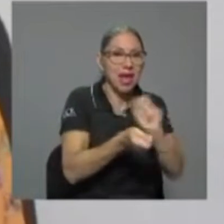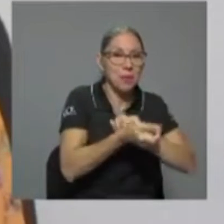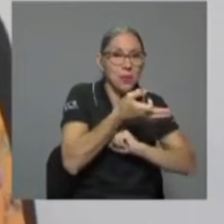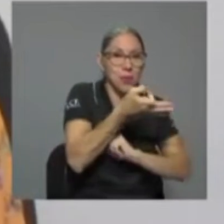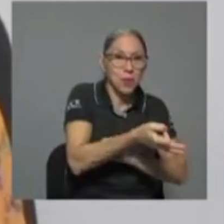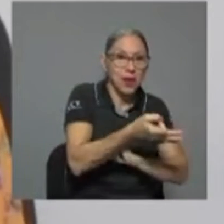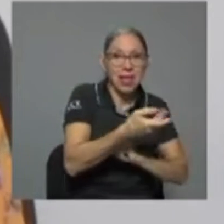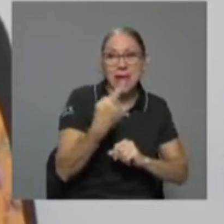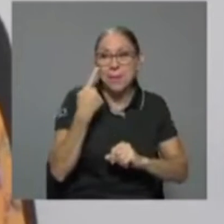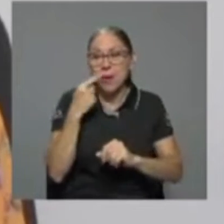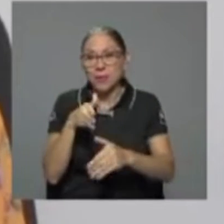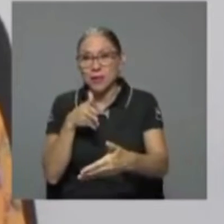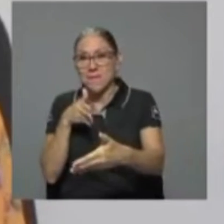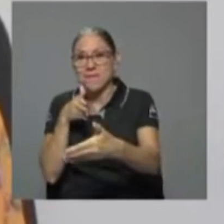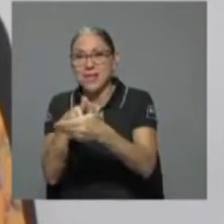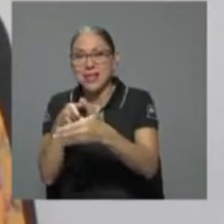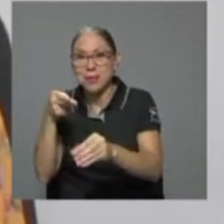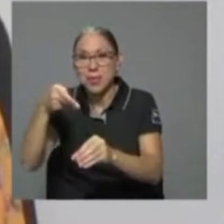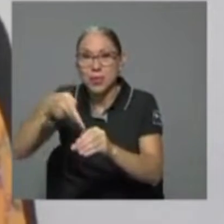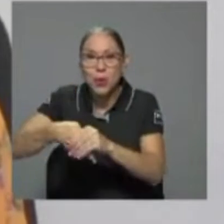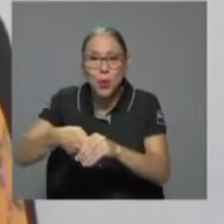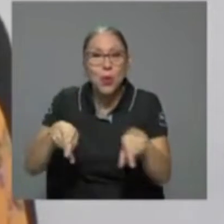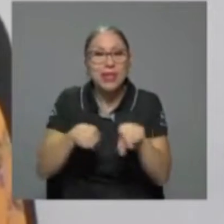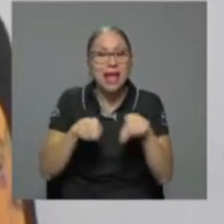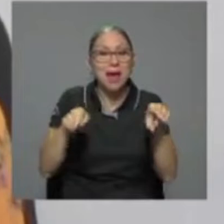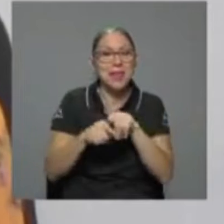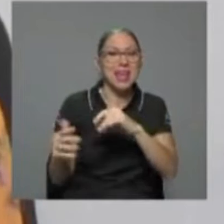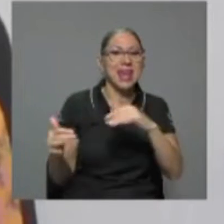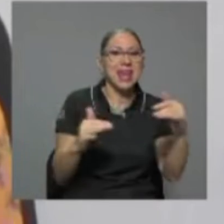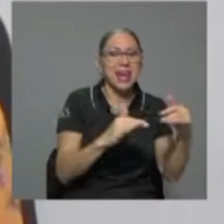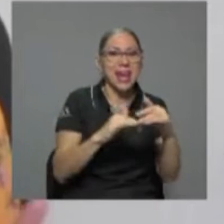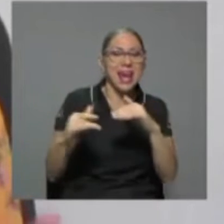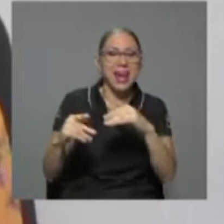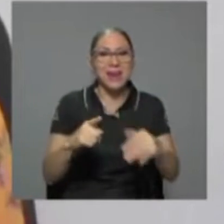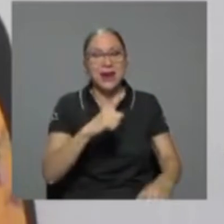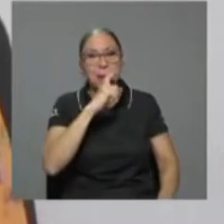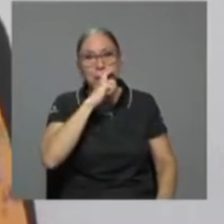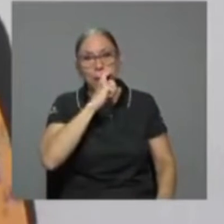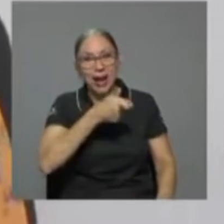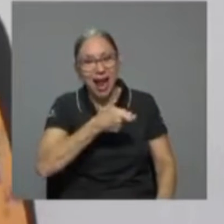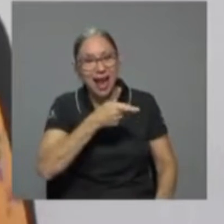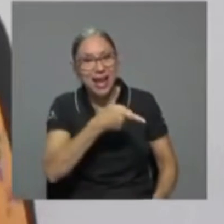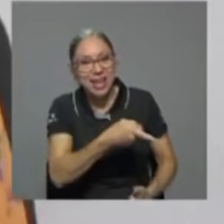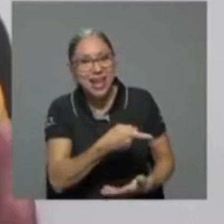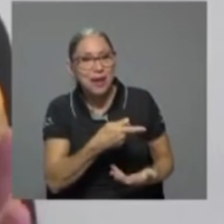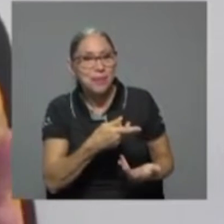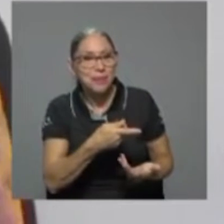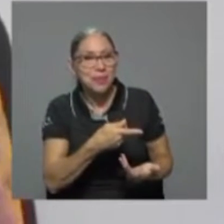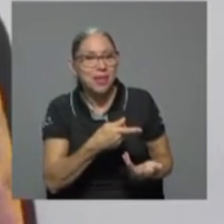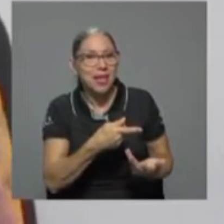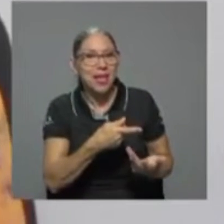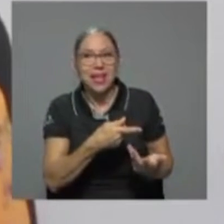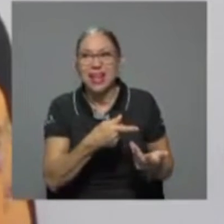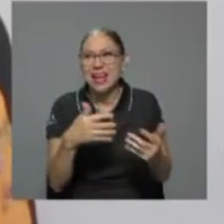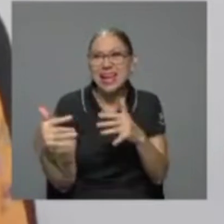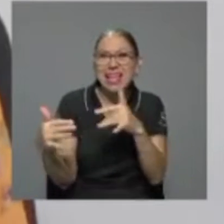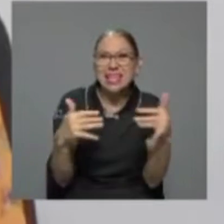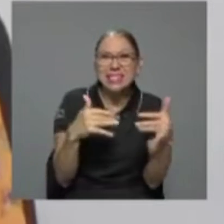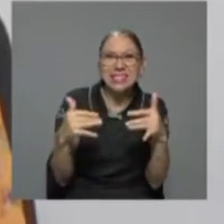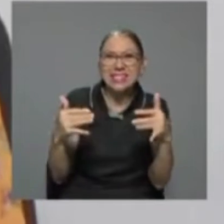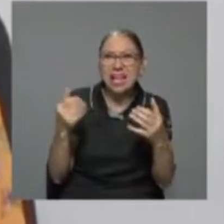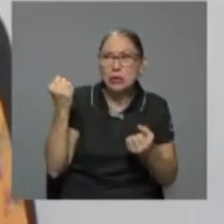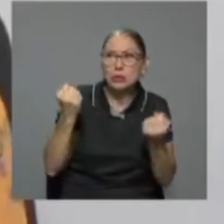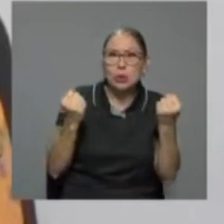del petróleo, todo lo que es la guerra en Ucrania, el tema de la crisis de los contenedores, la lenta recuperación